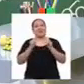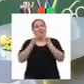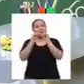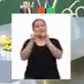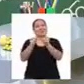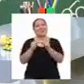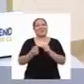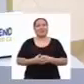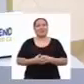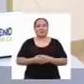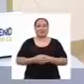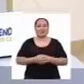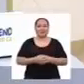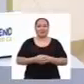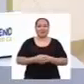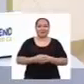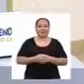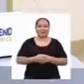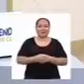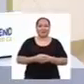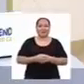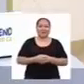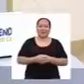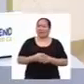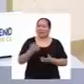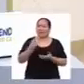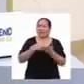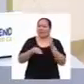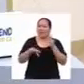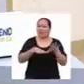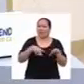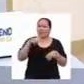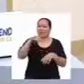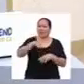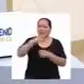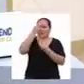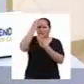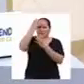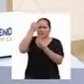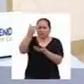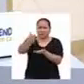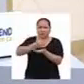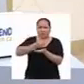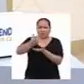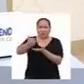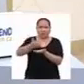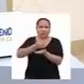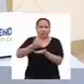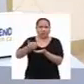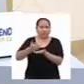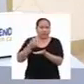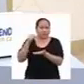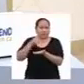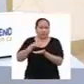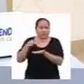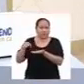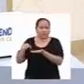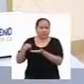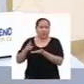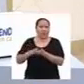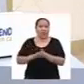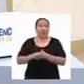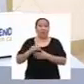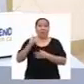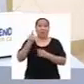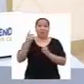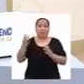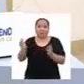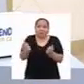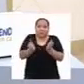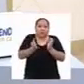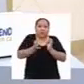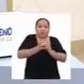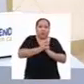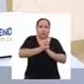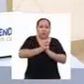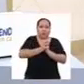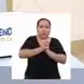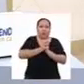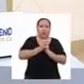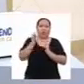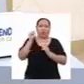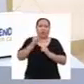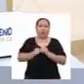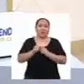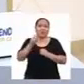continuemos. ¿Qué hago con los datos que recopilé? Lo primero, ponerlos todos juntos, para lo